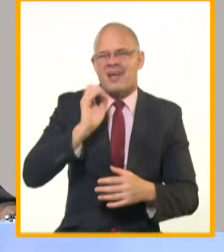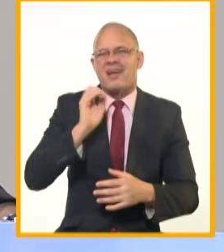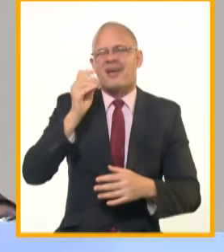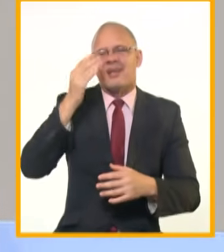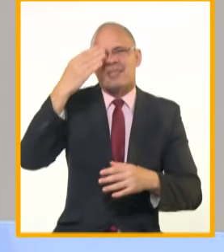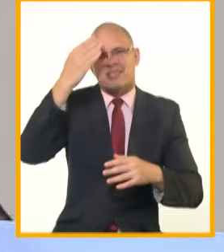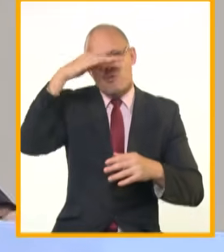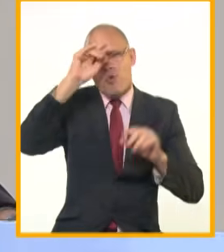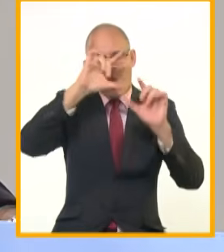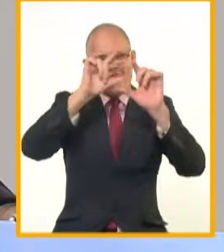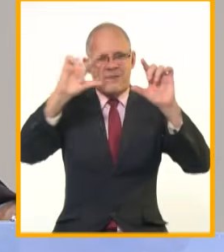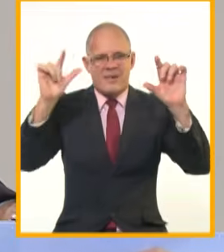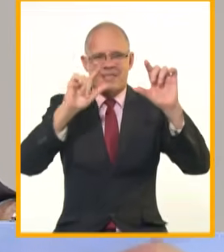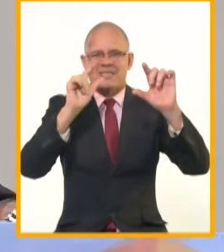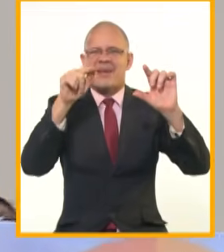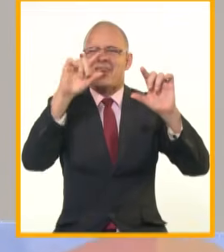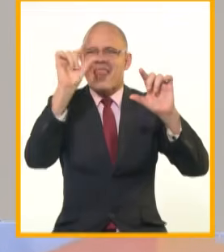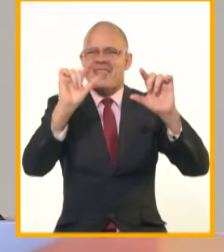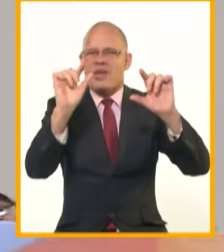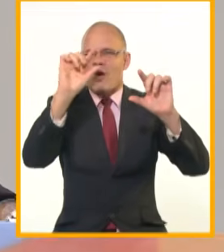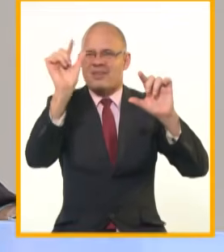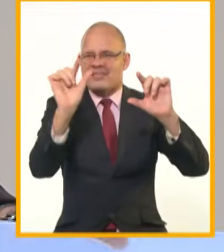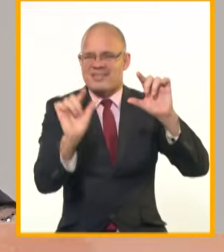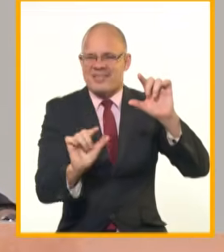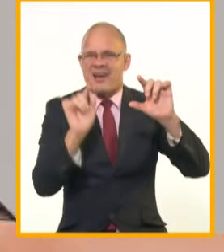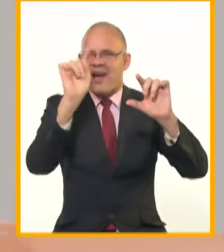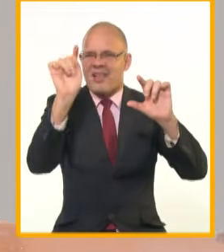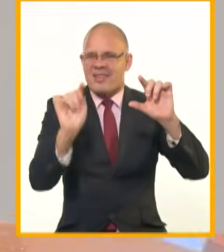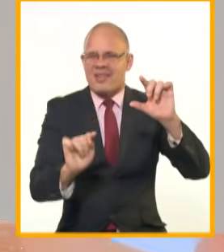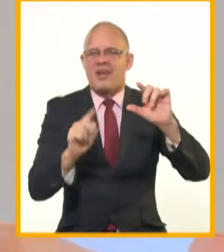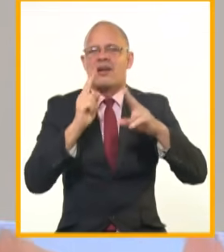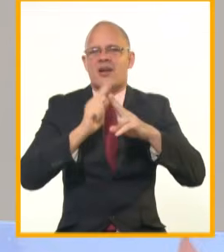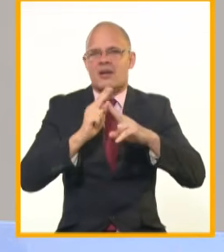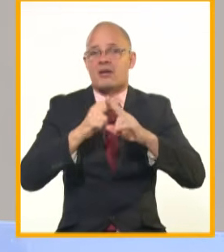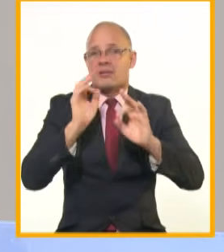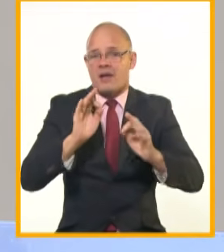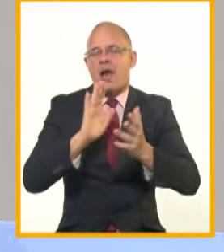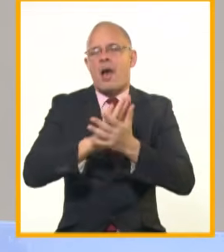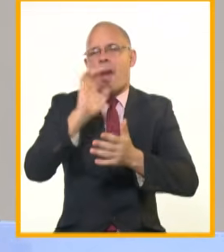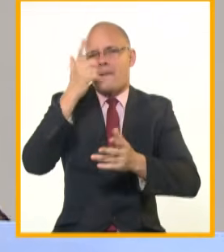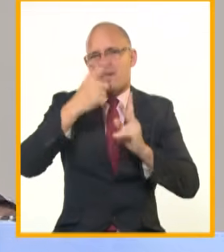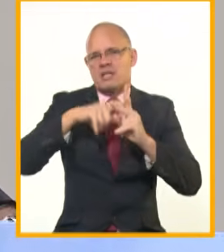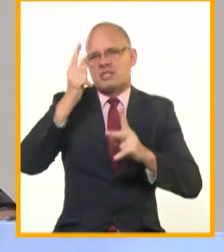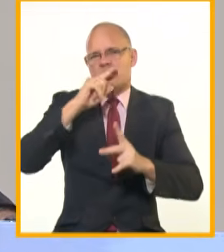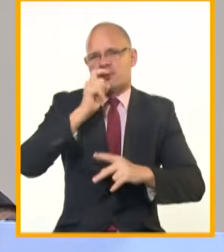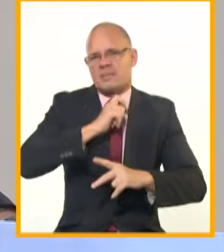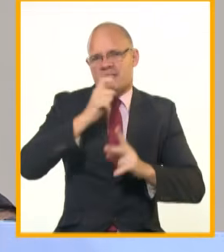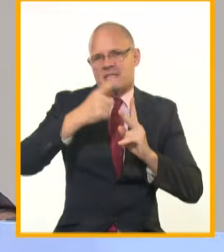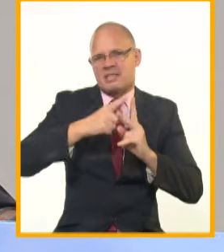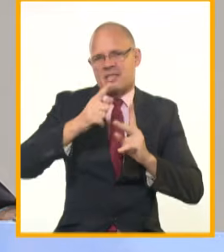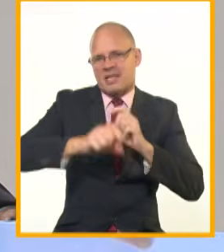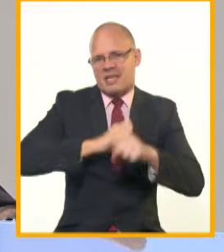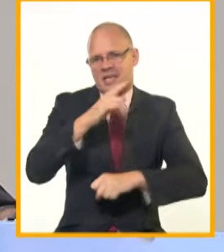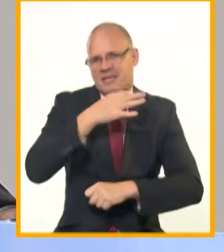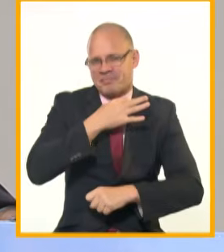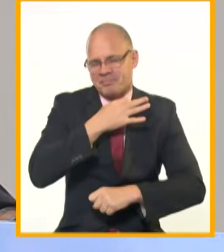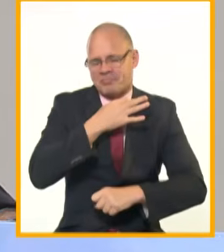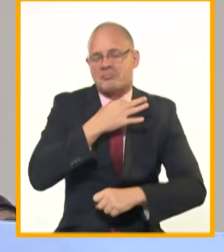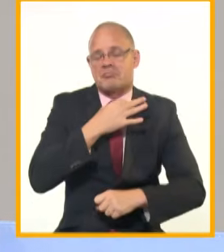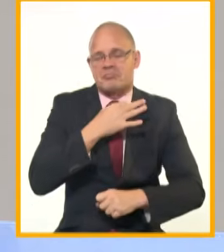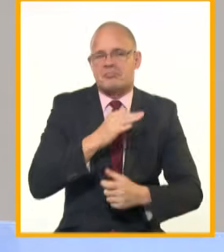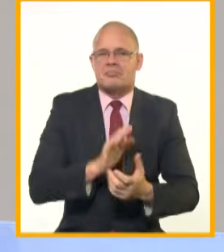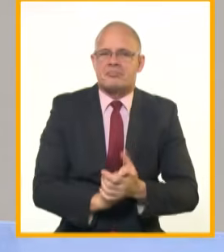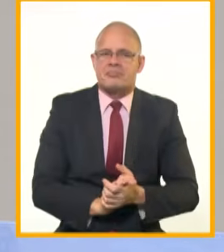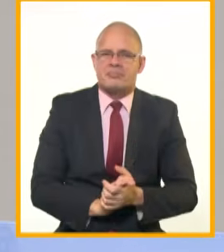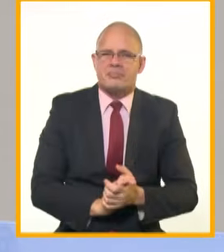el nombre del río, la cuenca toca la mayoría de los municipios y se ha ido logrando esta identidad. Y lo estamos logrando a través fundamentalmente, como bien